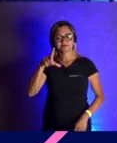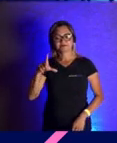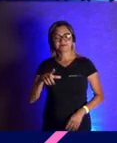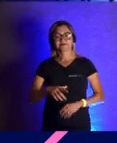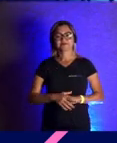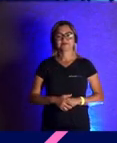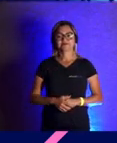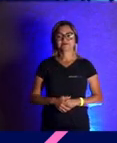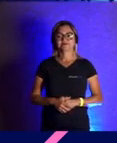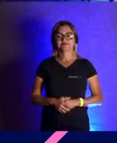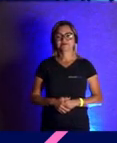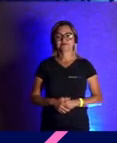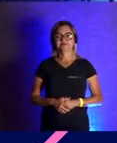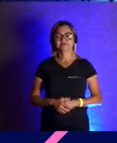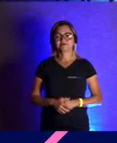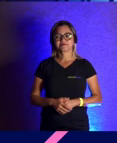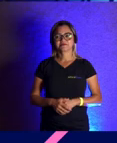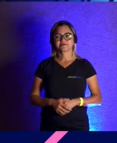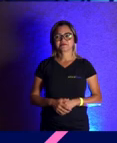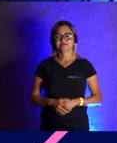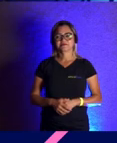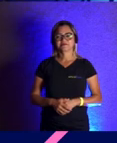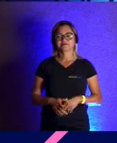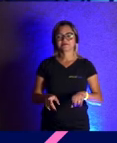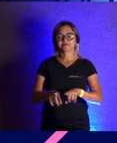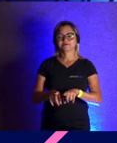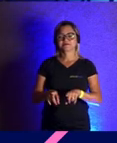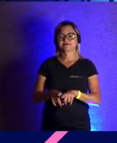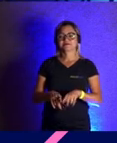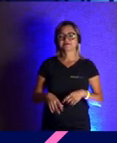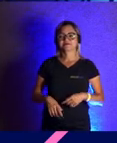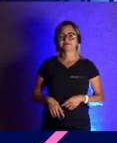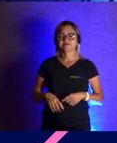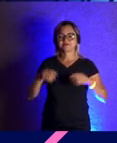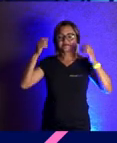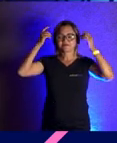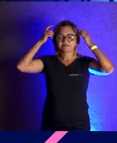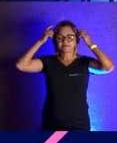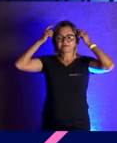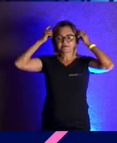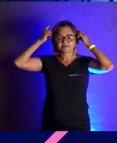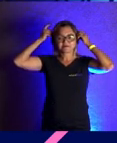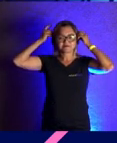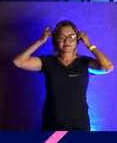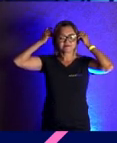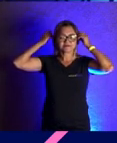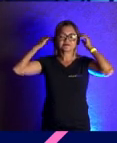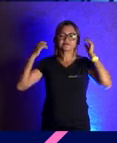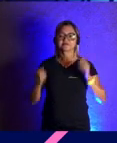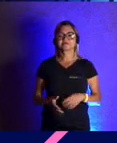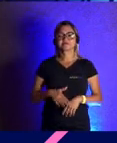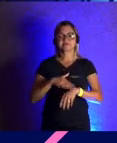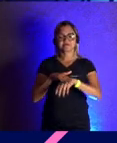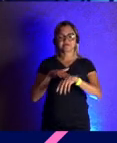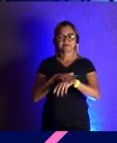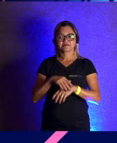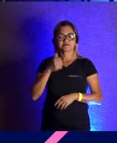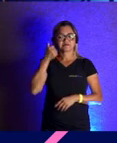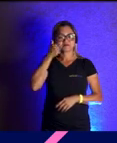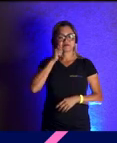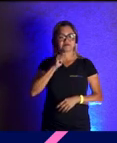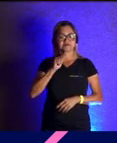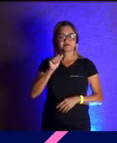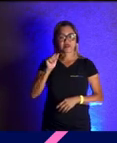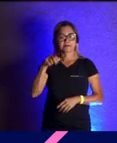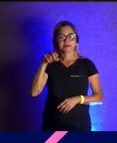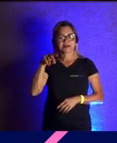Questo non sentirà un sistema di memoria che è importante con lo spazio a parlare in e